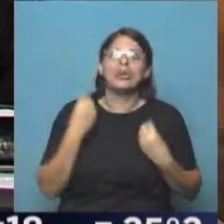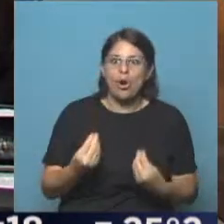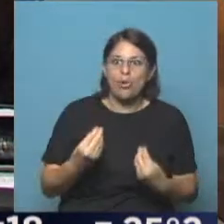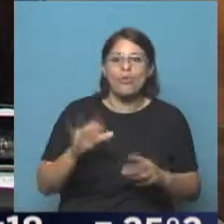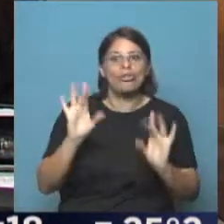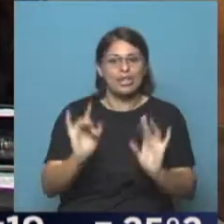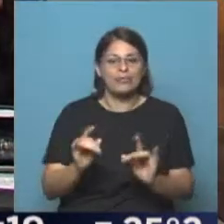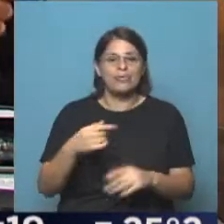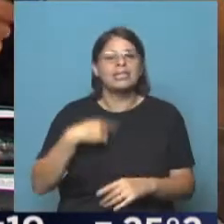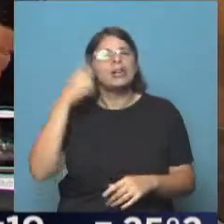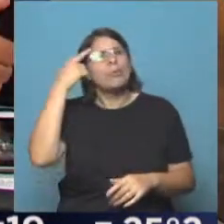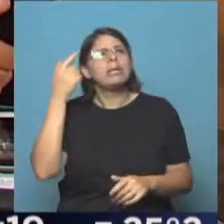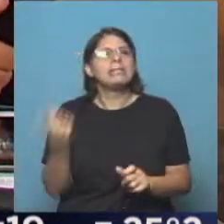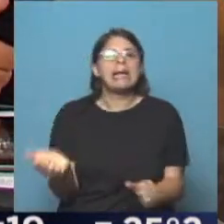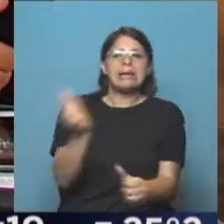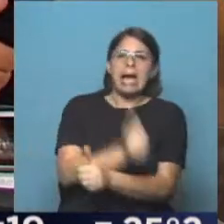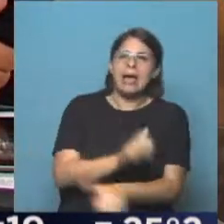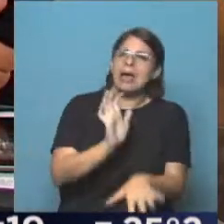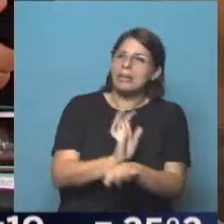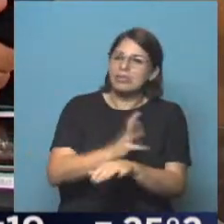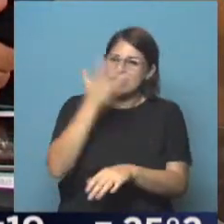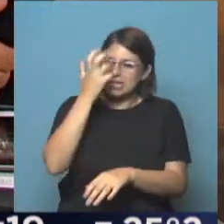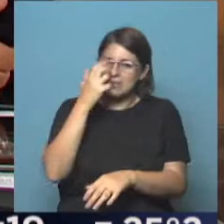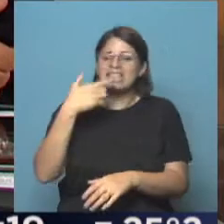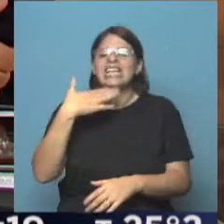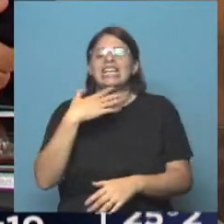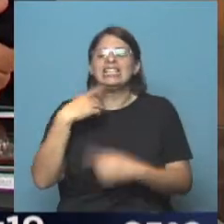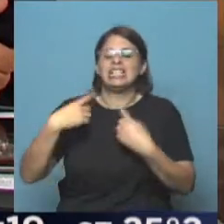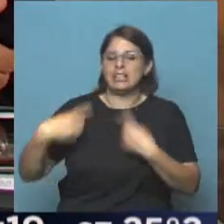uno poniéndose en el lugar del otro ya entiende las cosas de una manera distinta. Bueno, hoy a la noche.